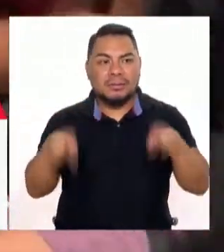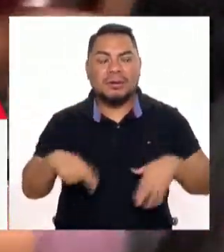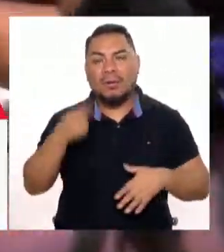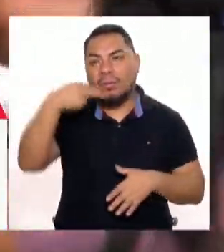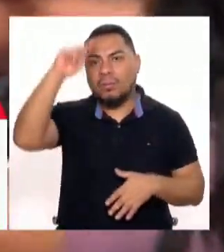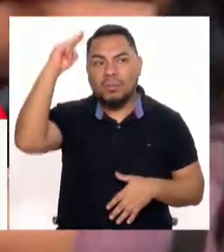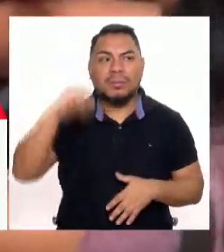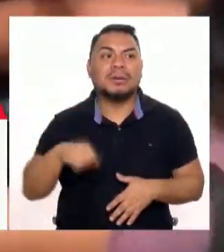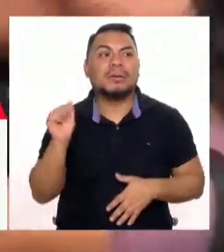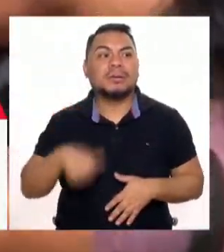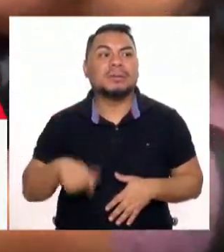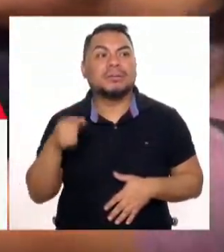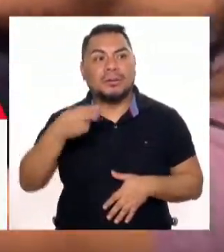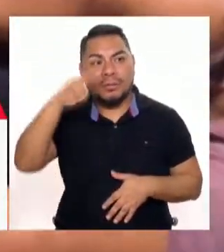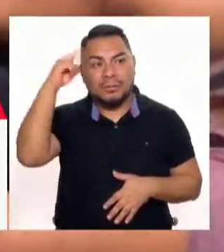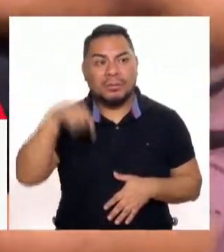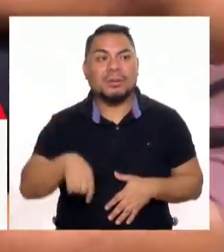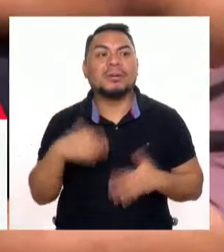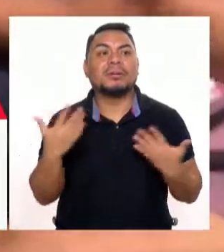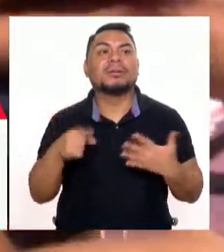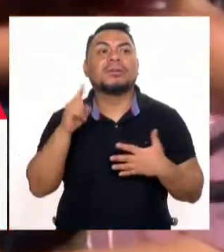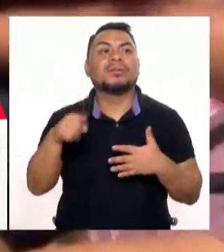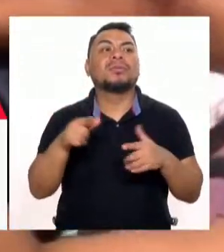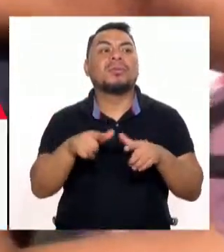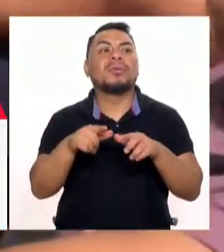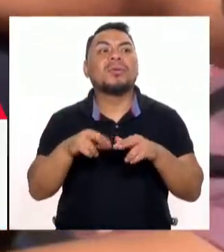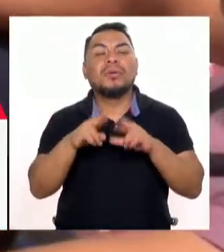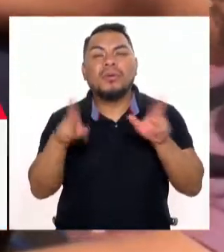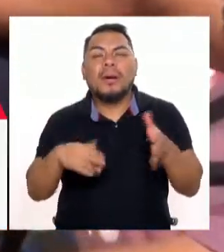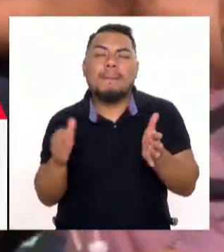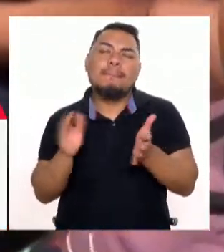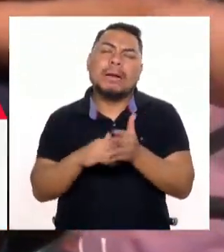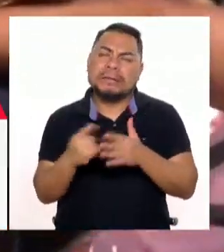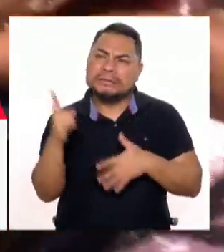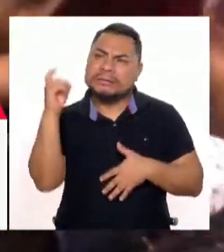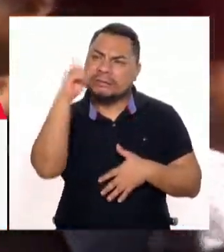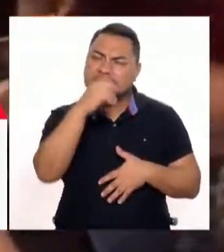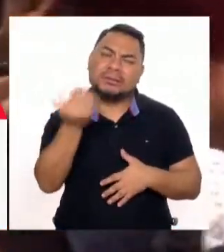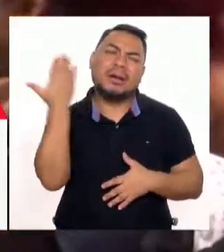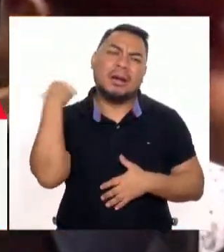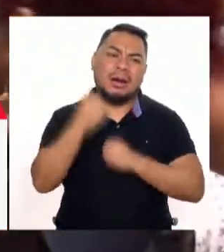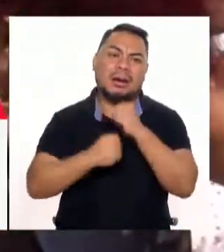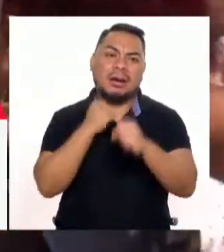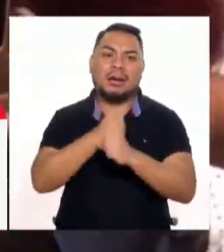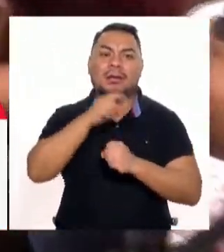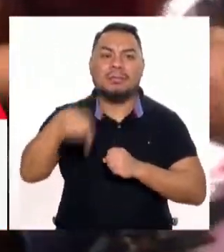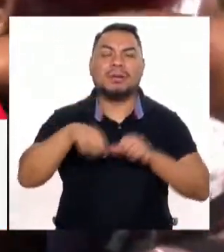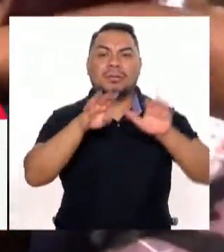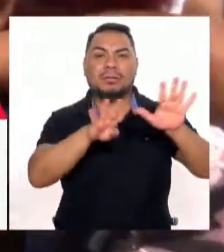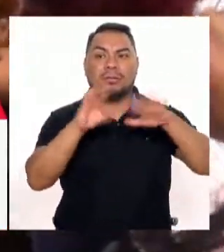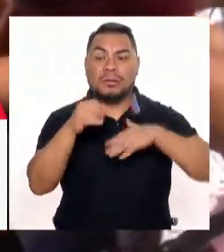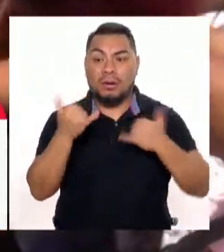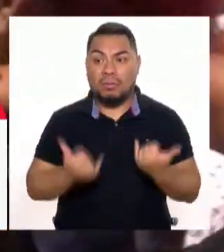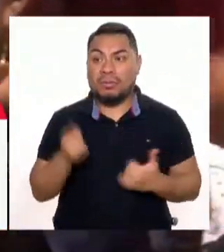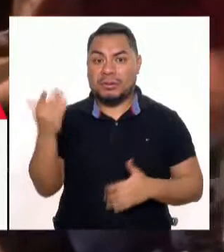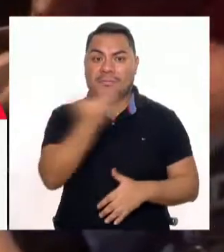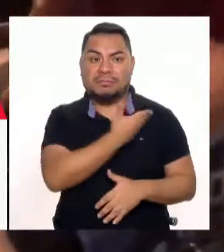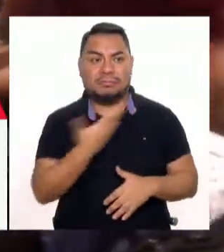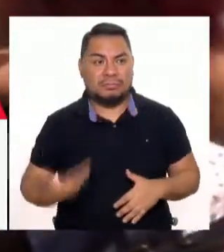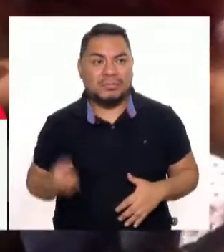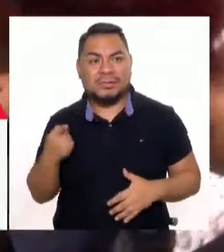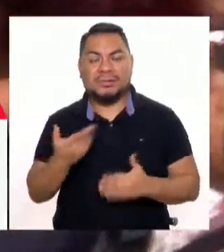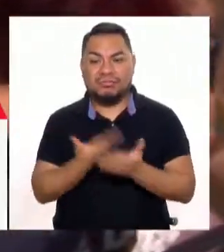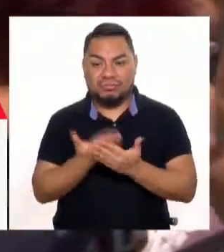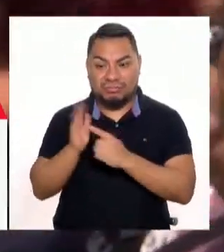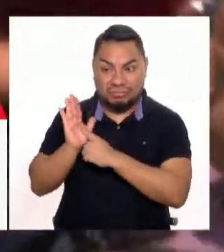huánuco huánuco ha sido una de las regiones más golpeadas en los años 90 y ahora la presidenta está dando